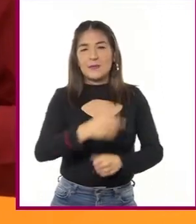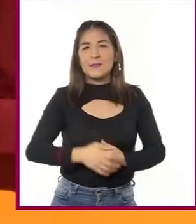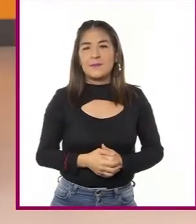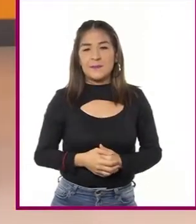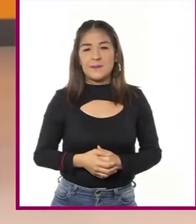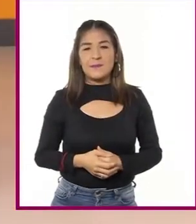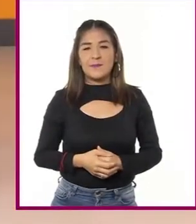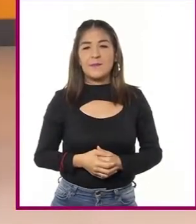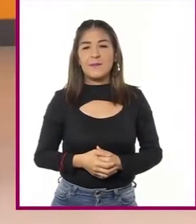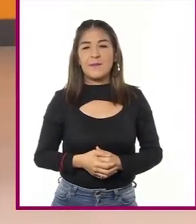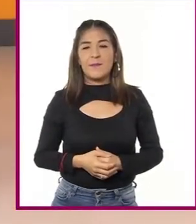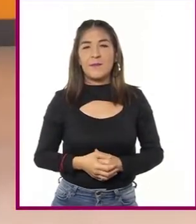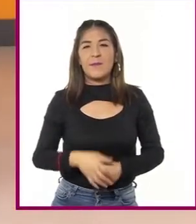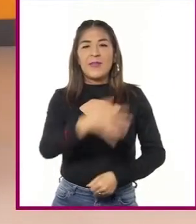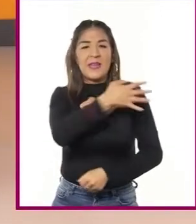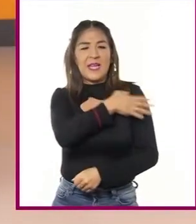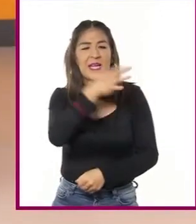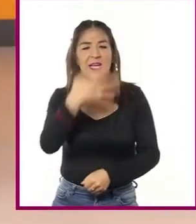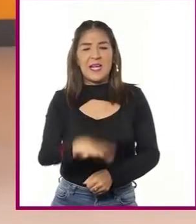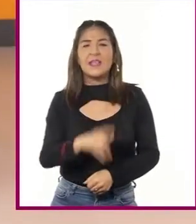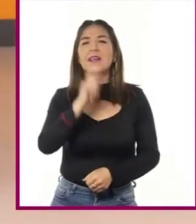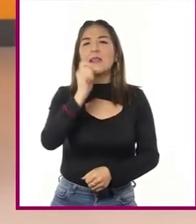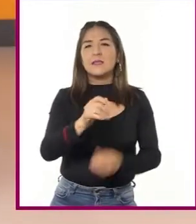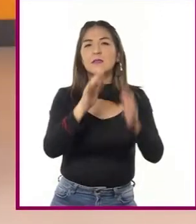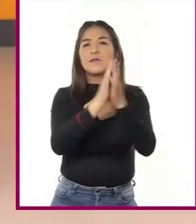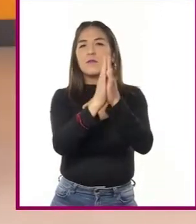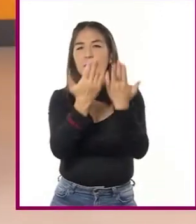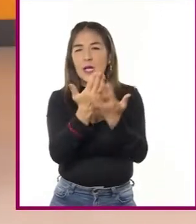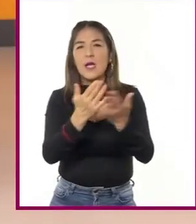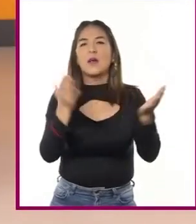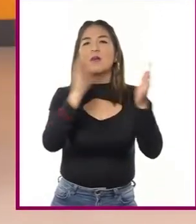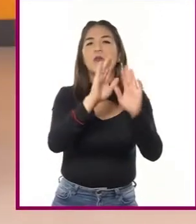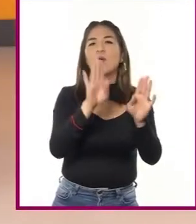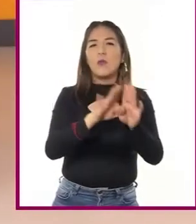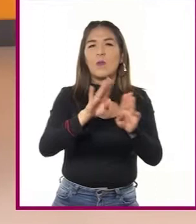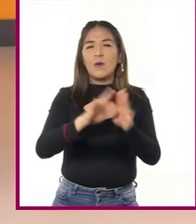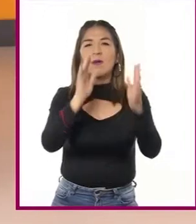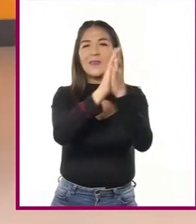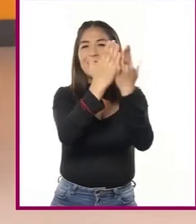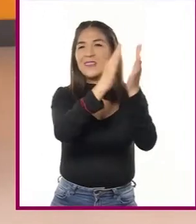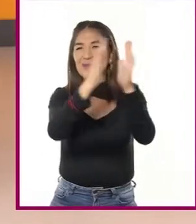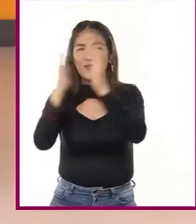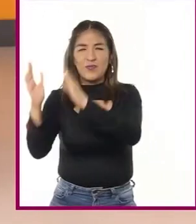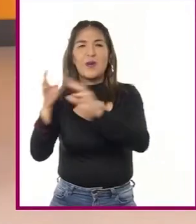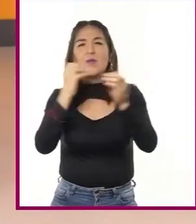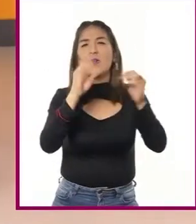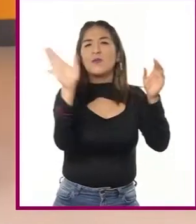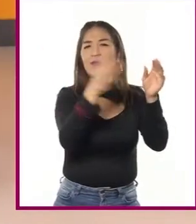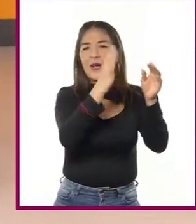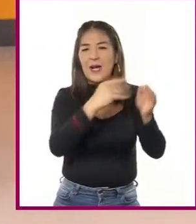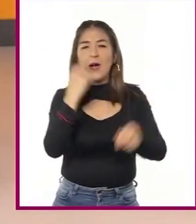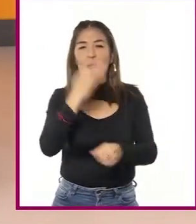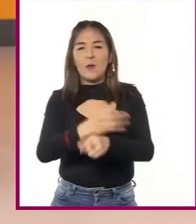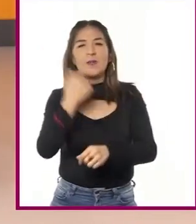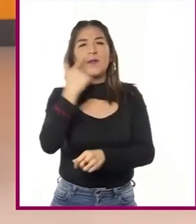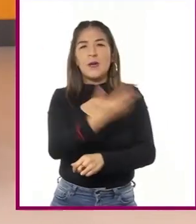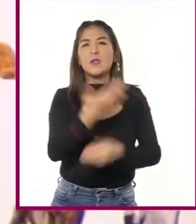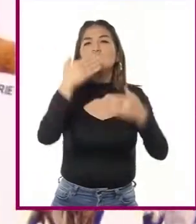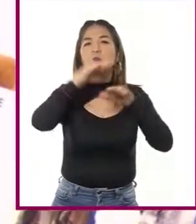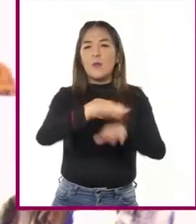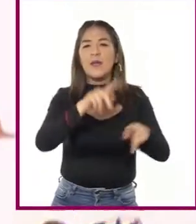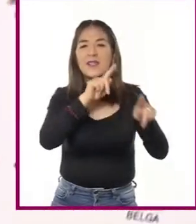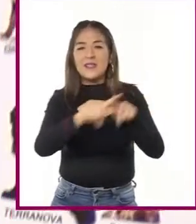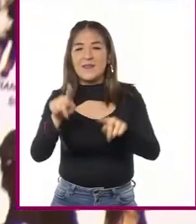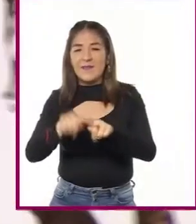siguientes. Generales, se refiere a manuales, enciclopedias o anuarios. Por ejemplo, aquí tenemos un compendio sobre las